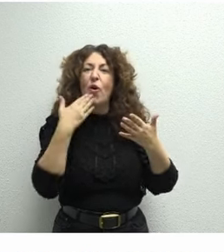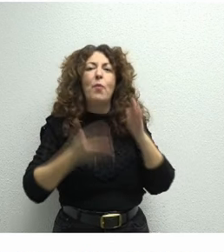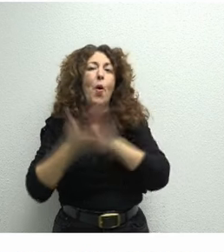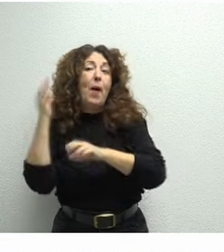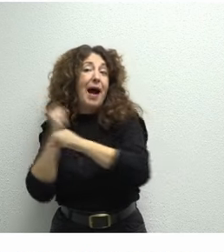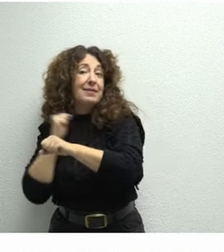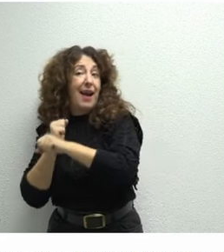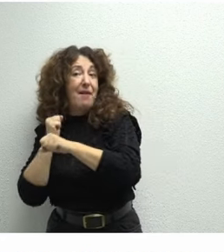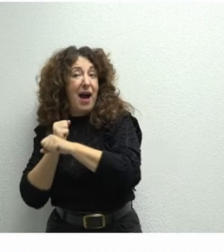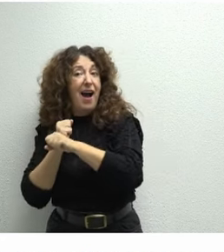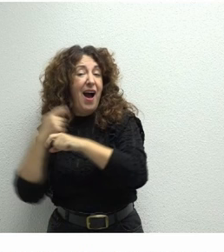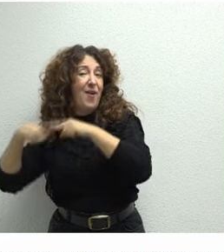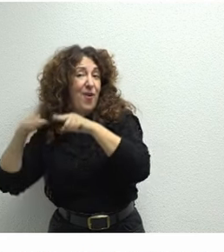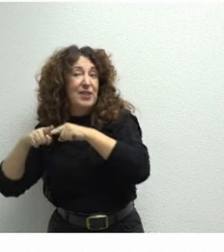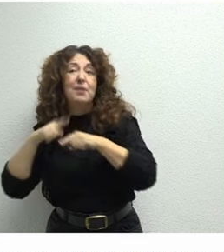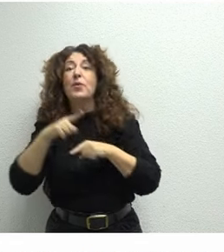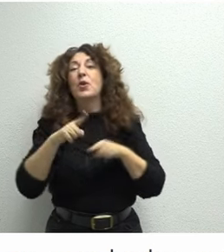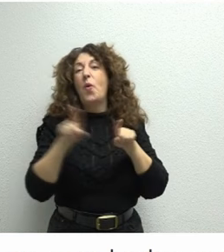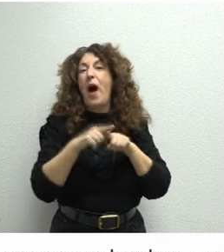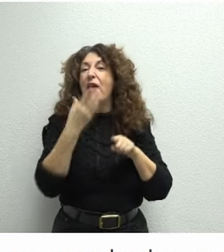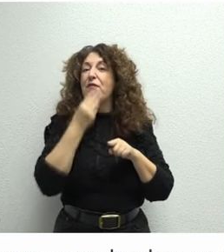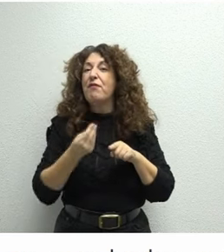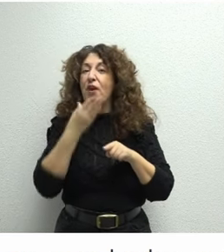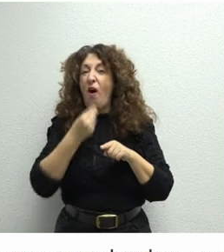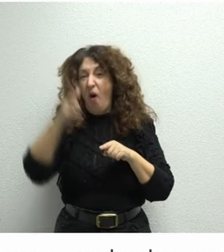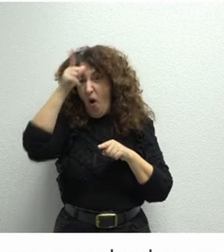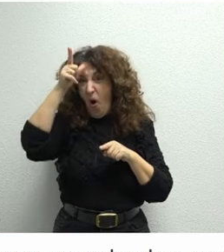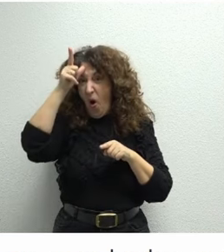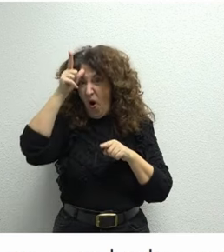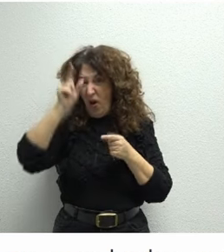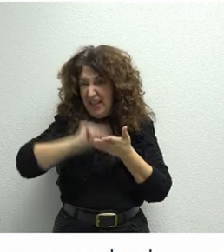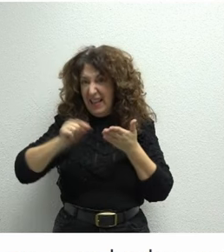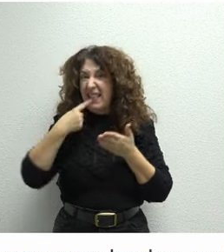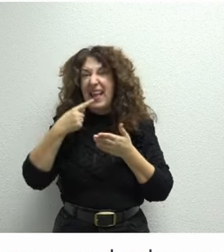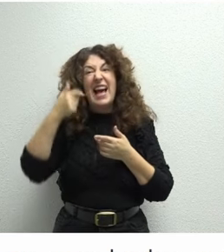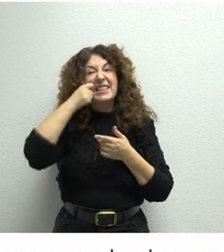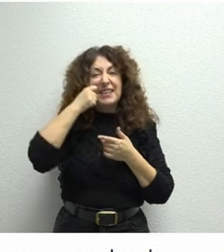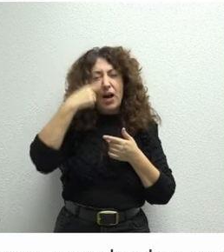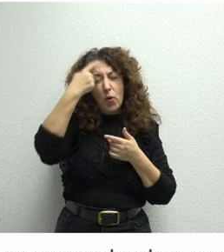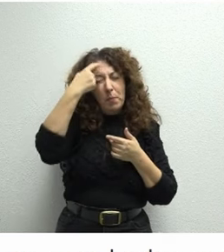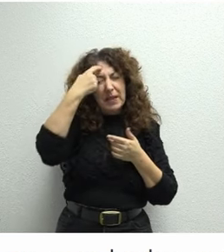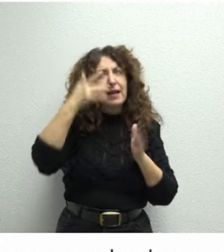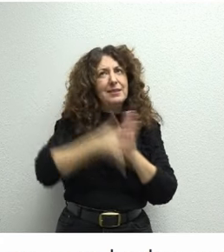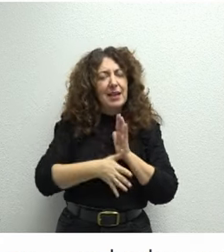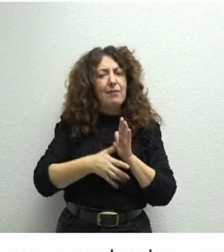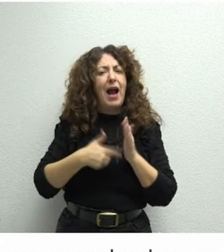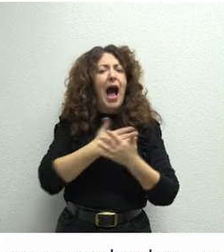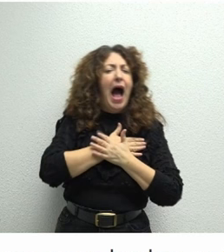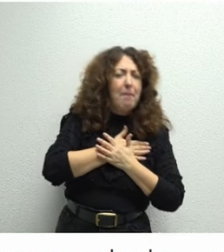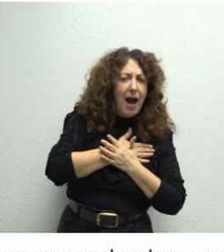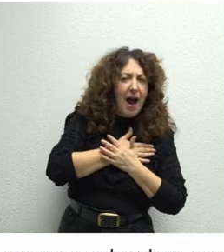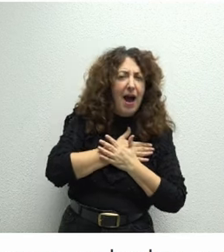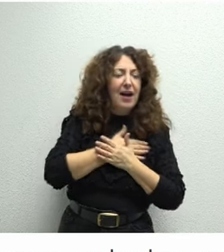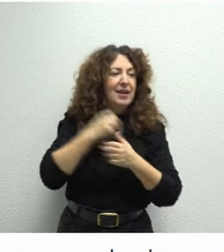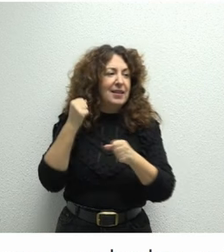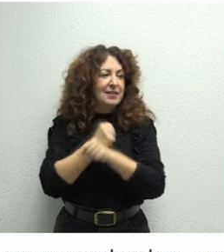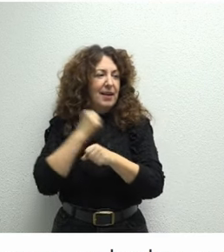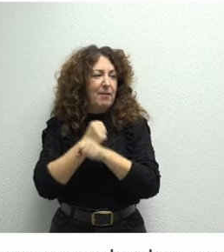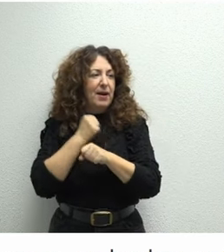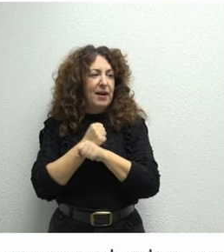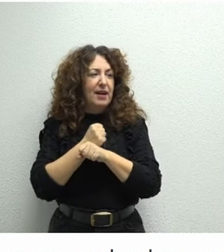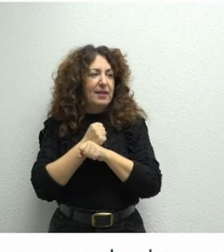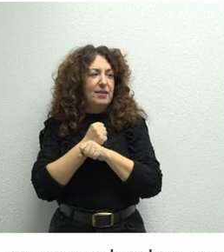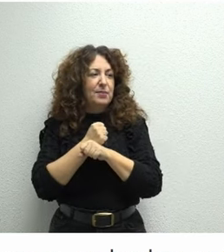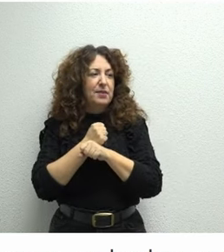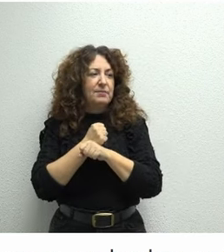dándole sentido A aquello que decía Freud que Salud Mental es la capacidad de amar trabajar y gozar